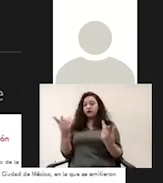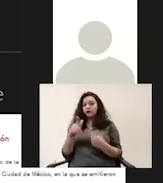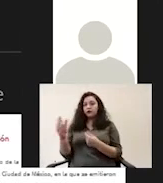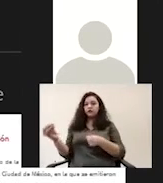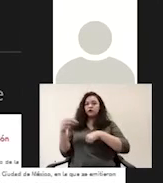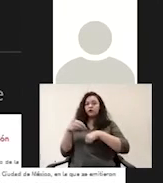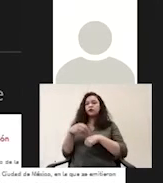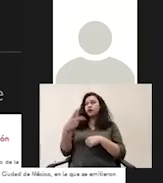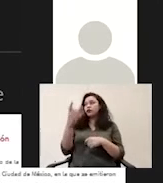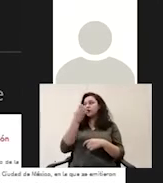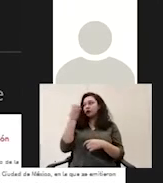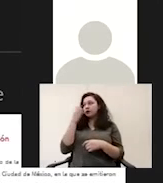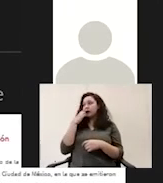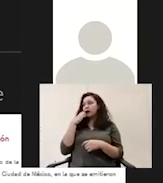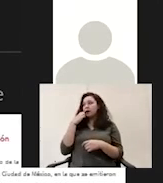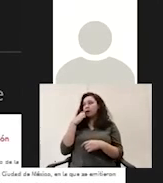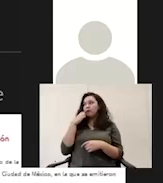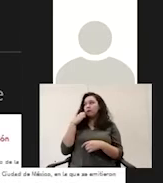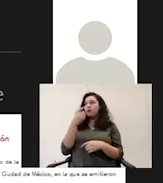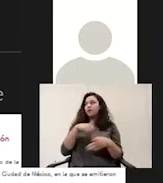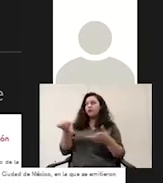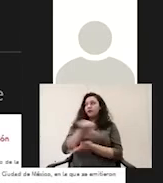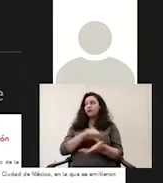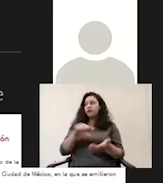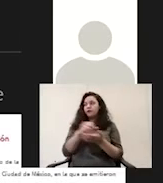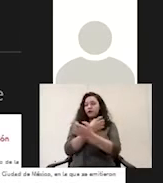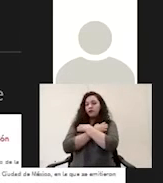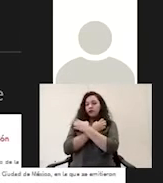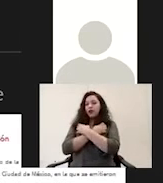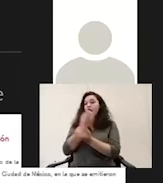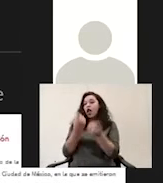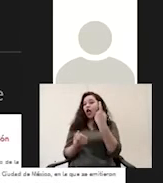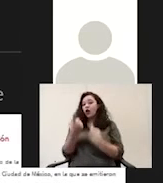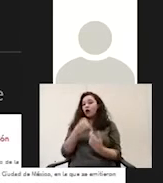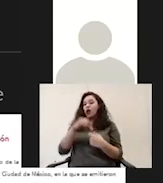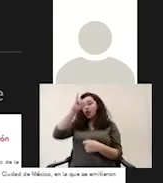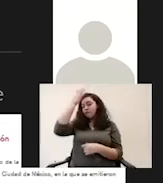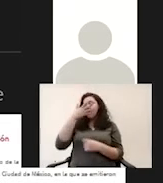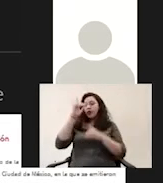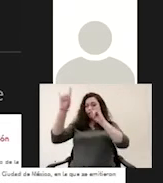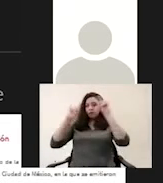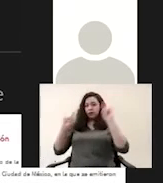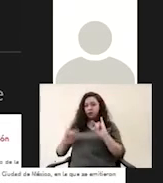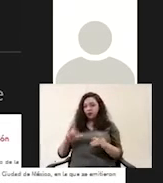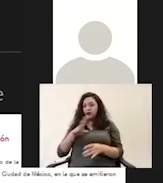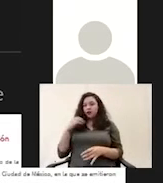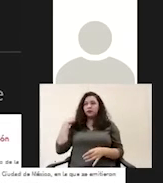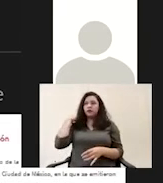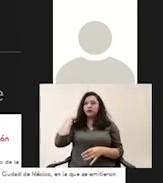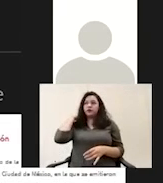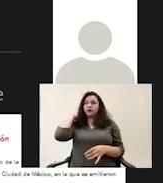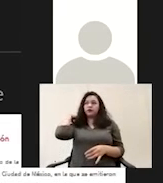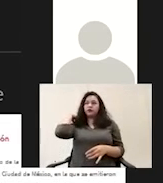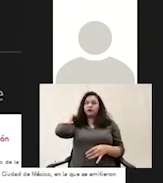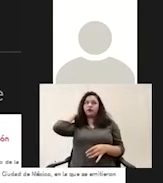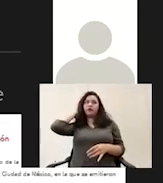su escuela, en sus centros educativos, alguna infografía. Entonces, bueno, como introducción